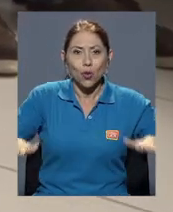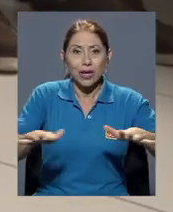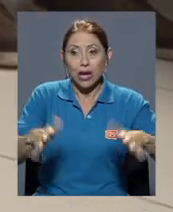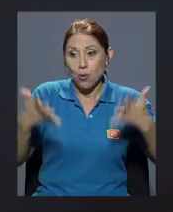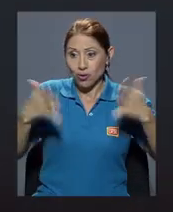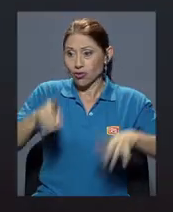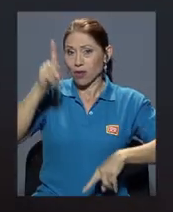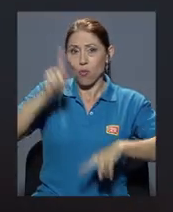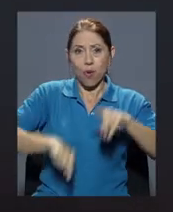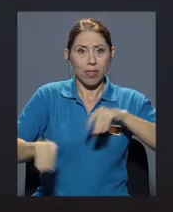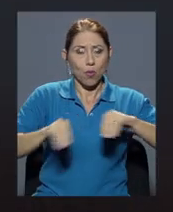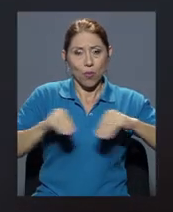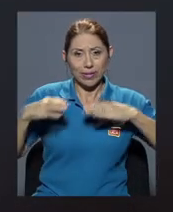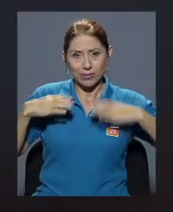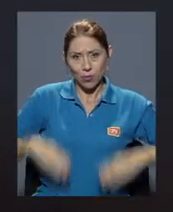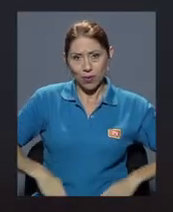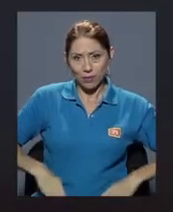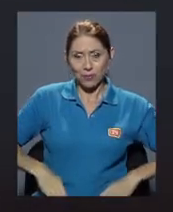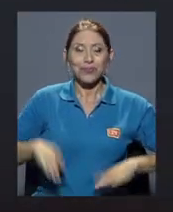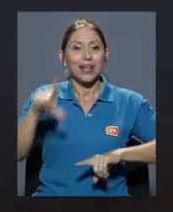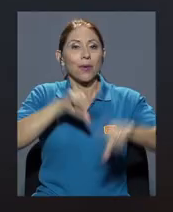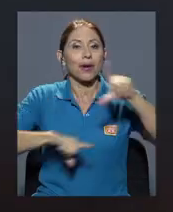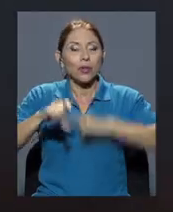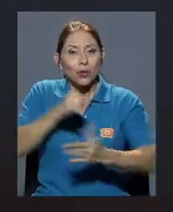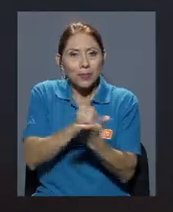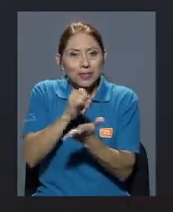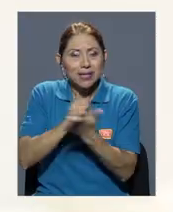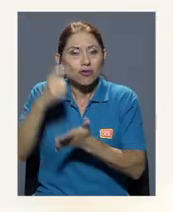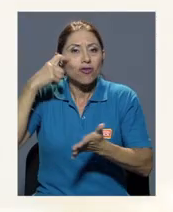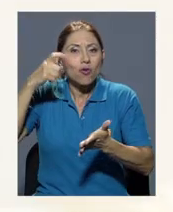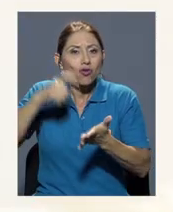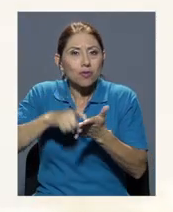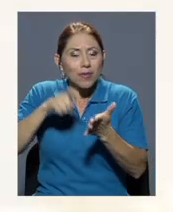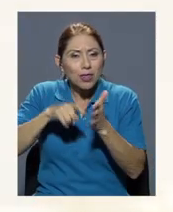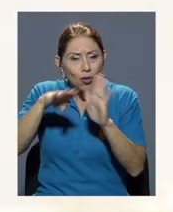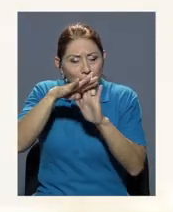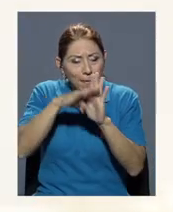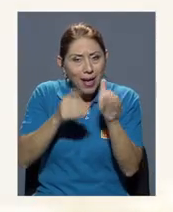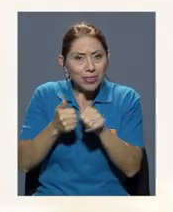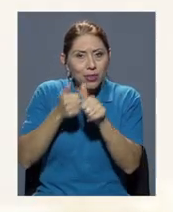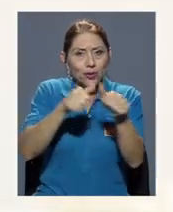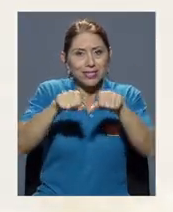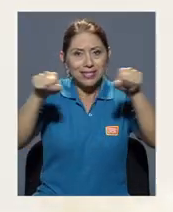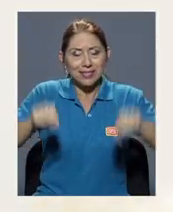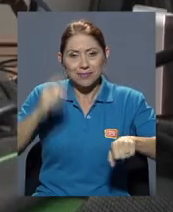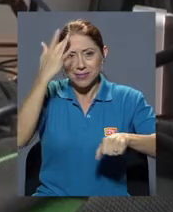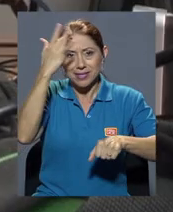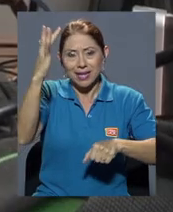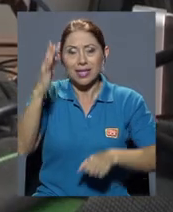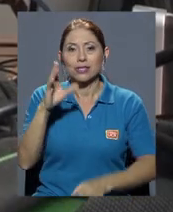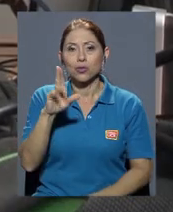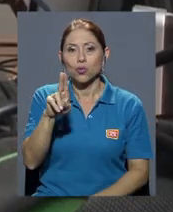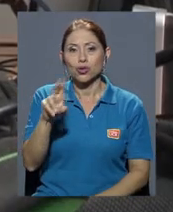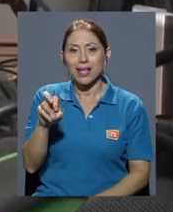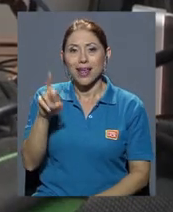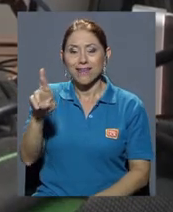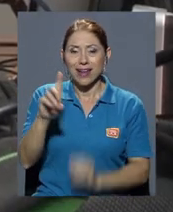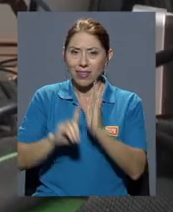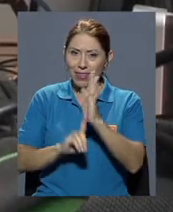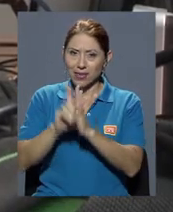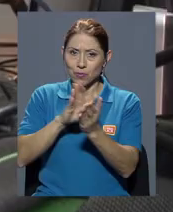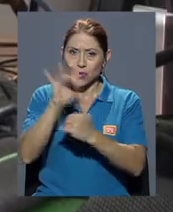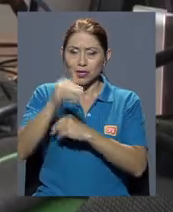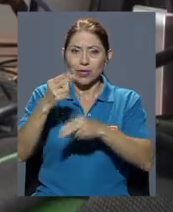capacidades motoras. El Laboratorio de Investigación en Reconocimiento de Patrones y Sistemas Inteligentes de la UCR desarrolla un